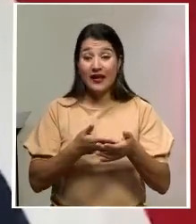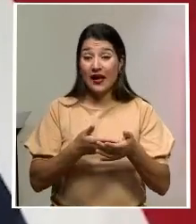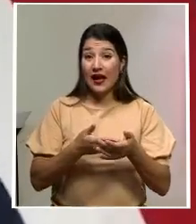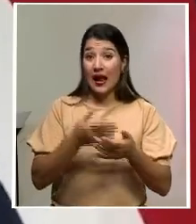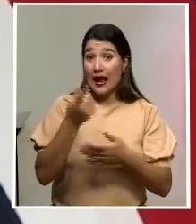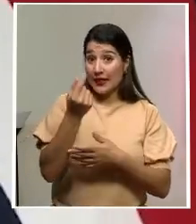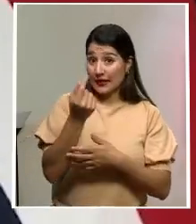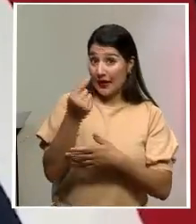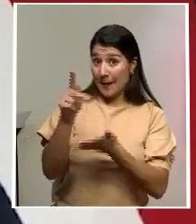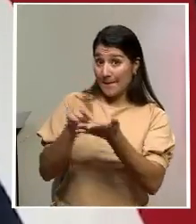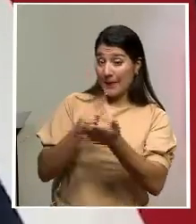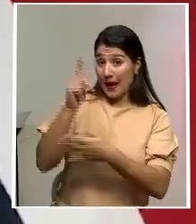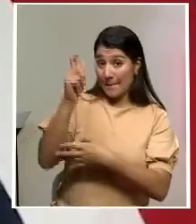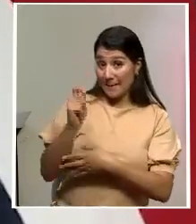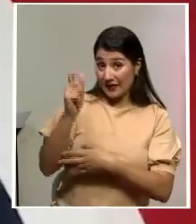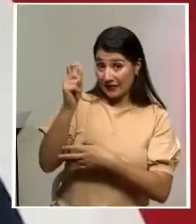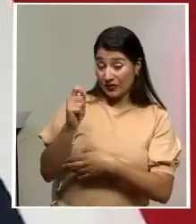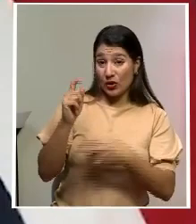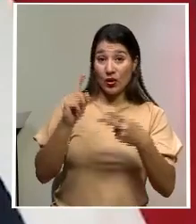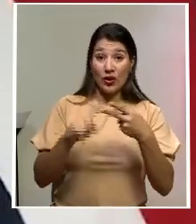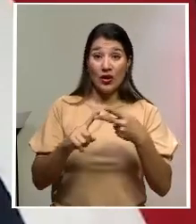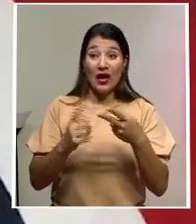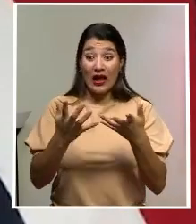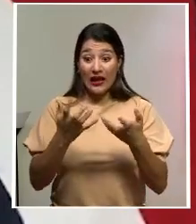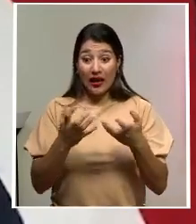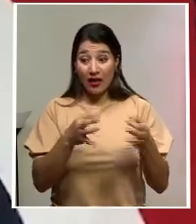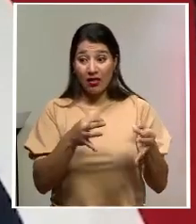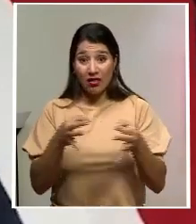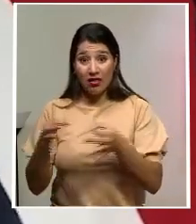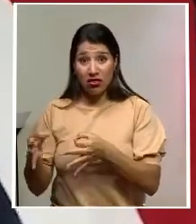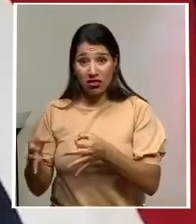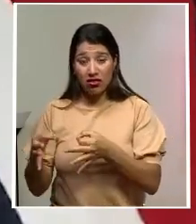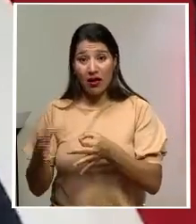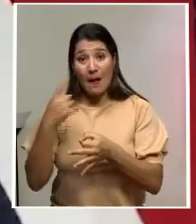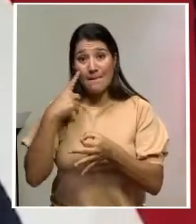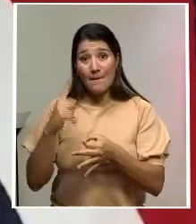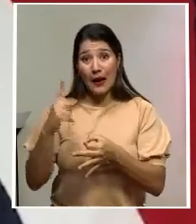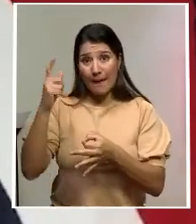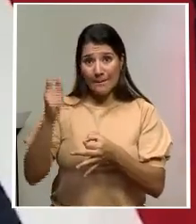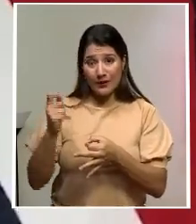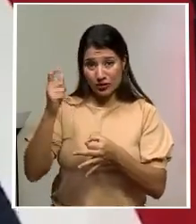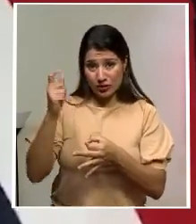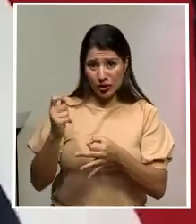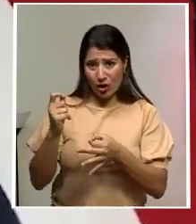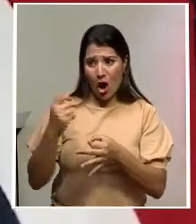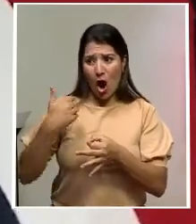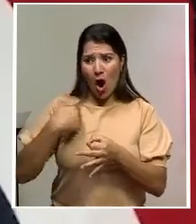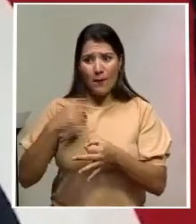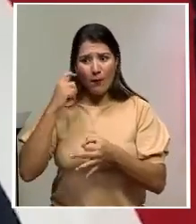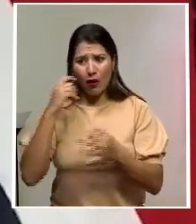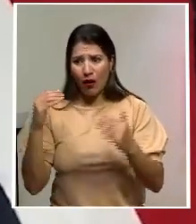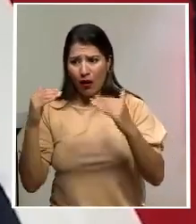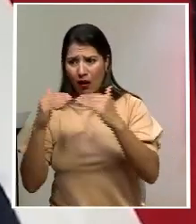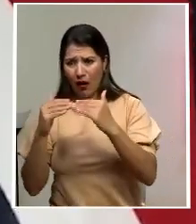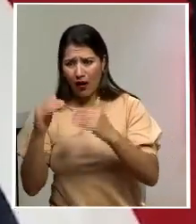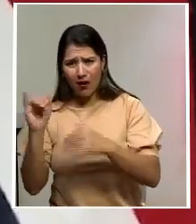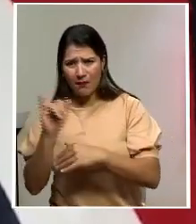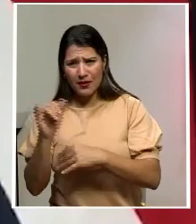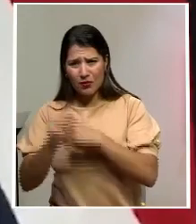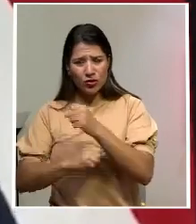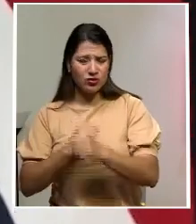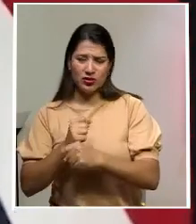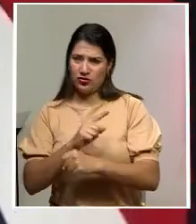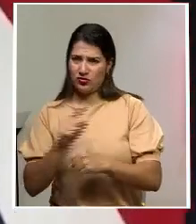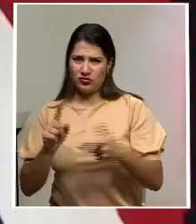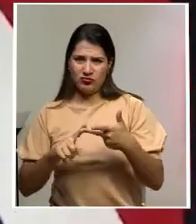pensión, venir a igualar la edad entre hombres y mujeres y venir también a elevar la